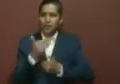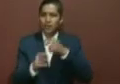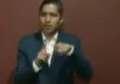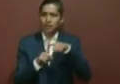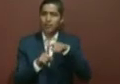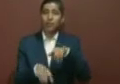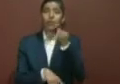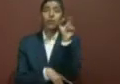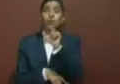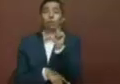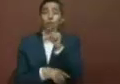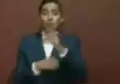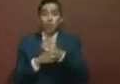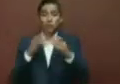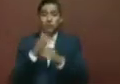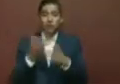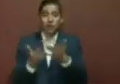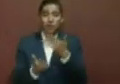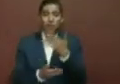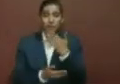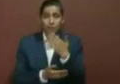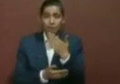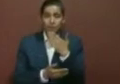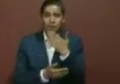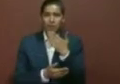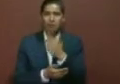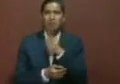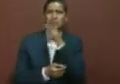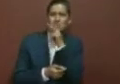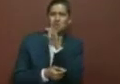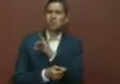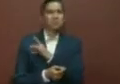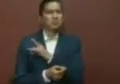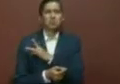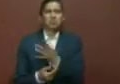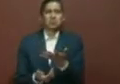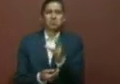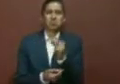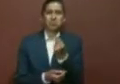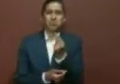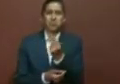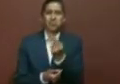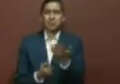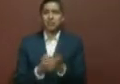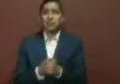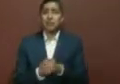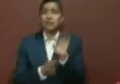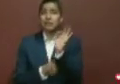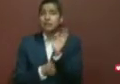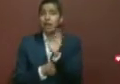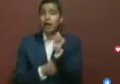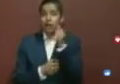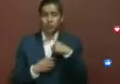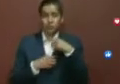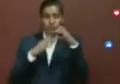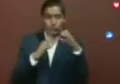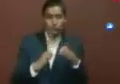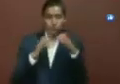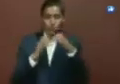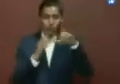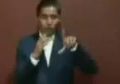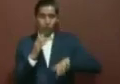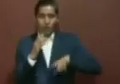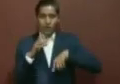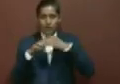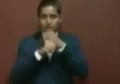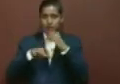cuando las cosas se hacen bien, no hay nada de qué temer, no hay de qué preocuparse. Si algo hemos cuidado en el gobierno,